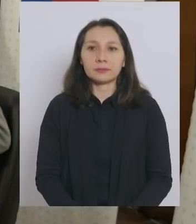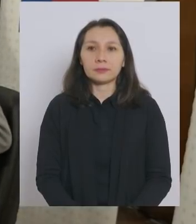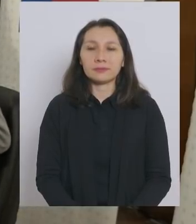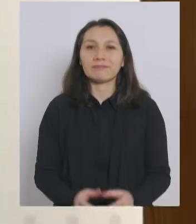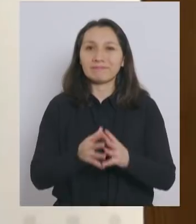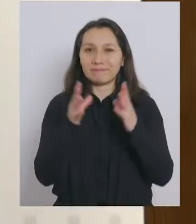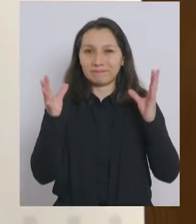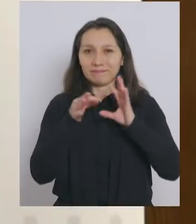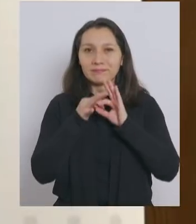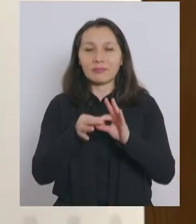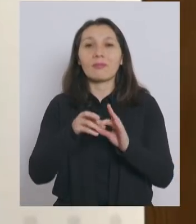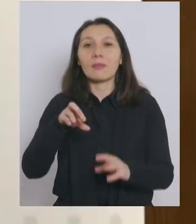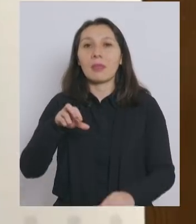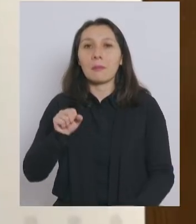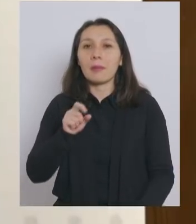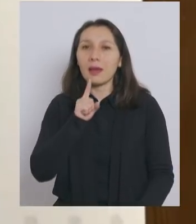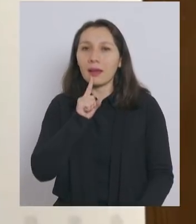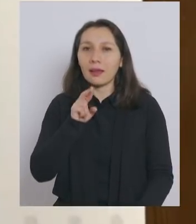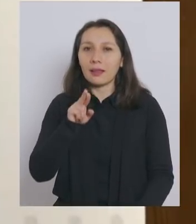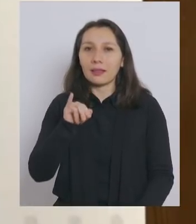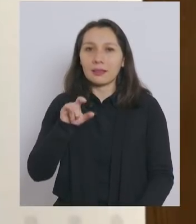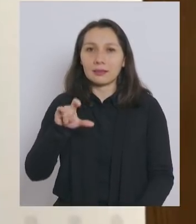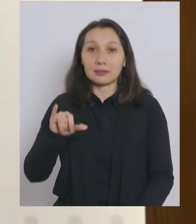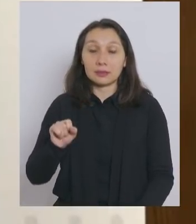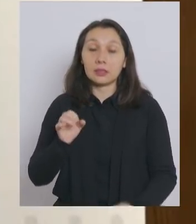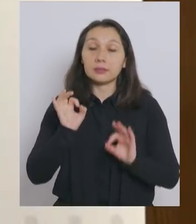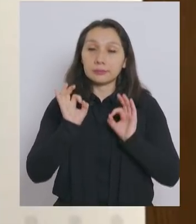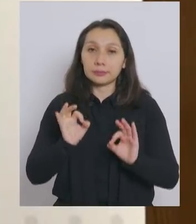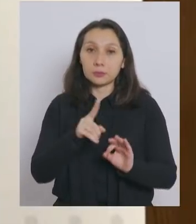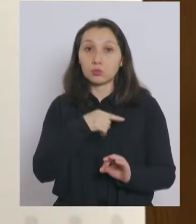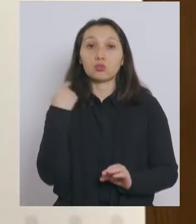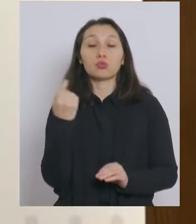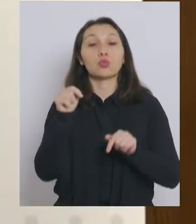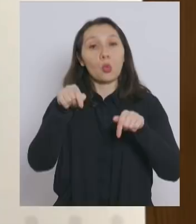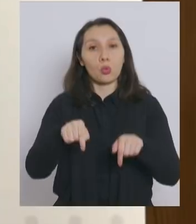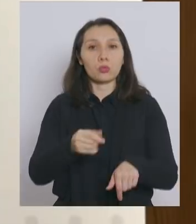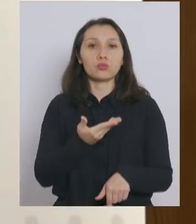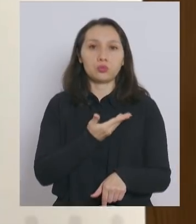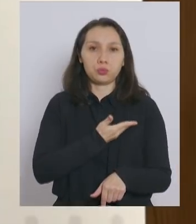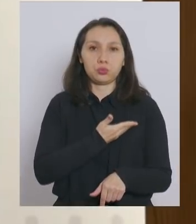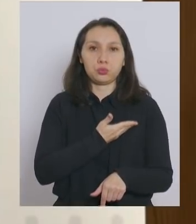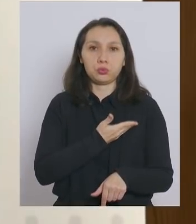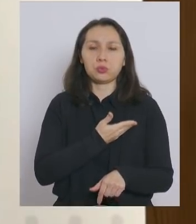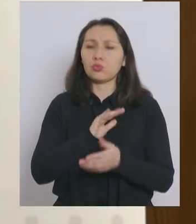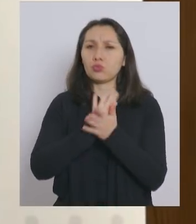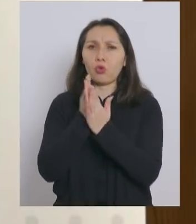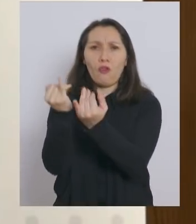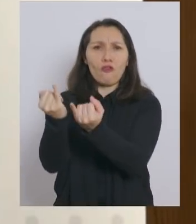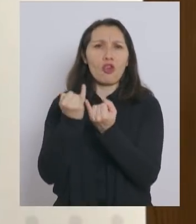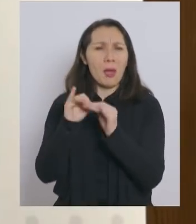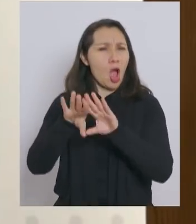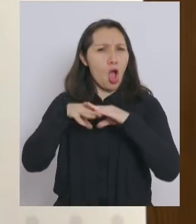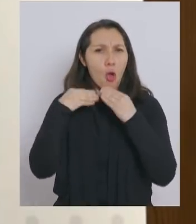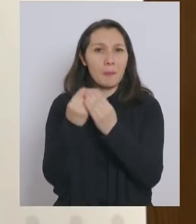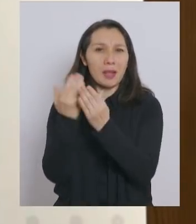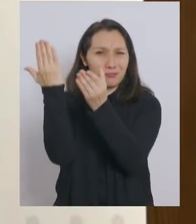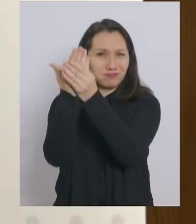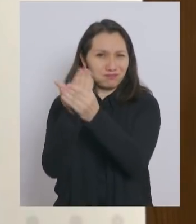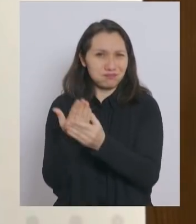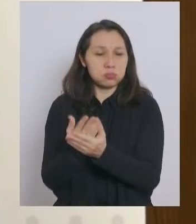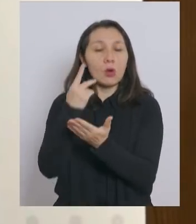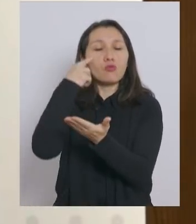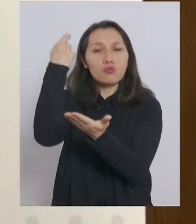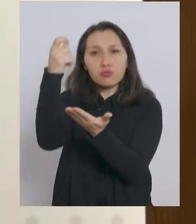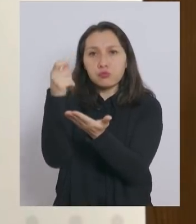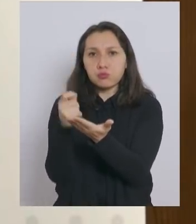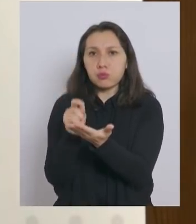Muchas gracias, Patricia. Efectivamente, nosotros hoy día tenemos todo el dossier completo de lo que fue